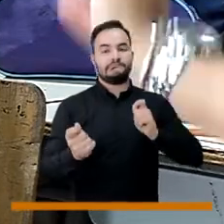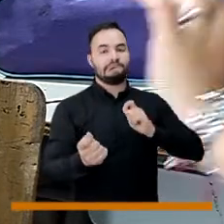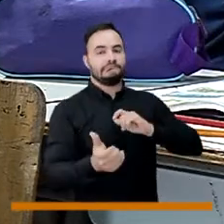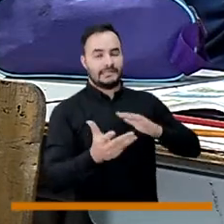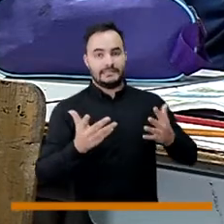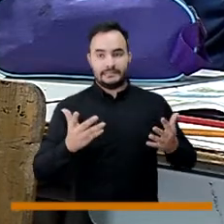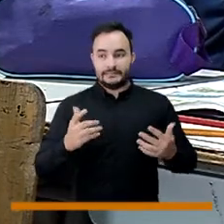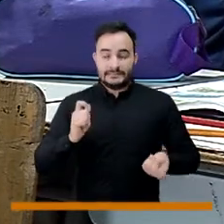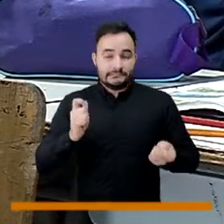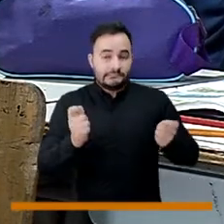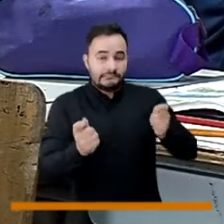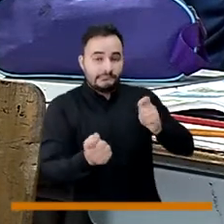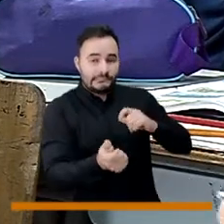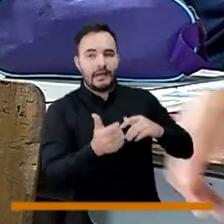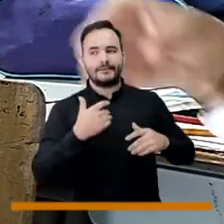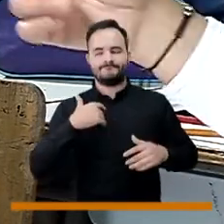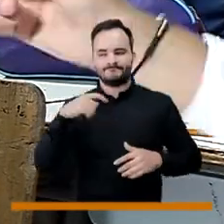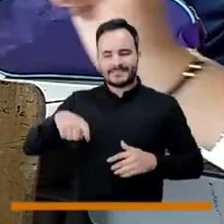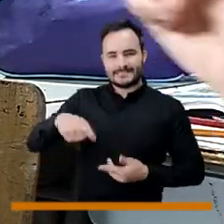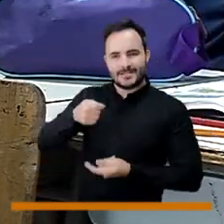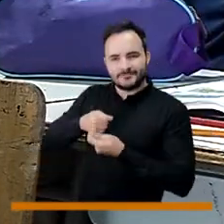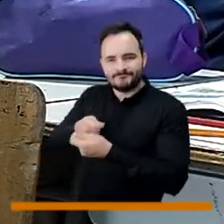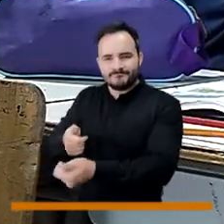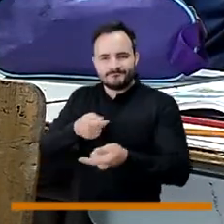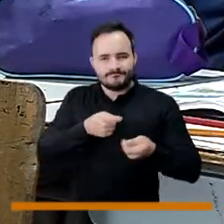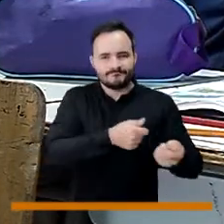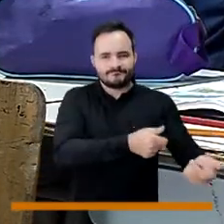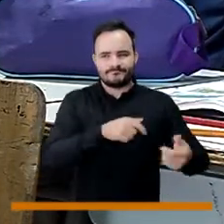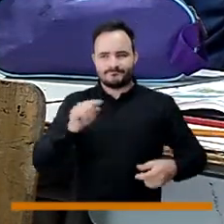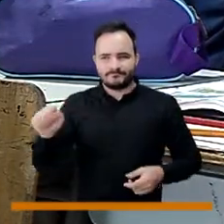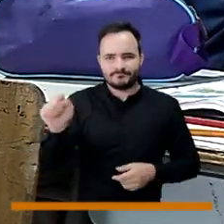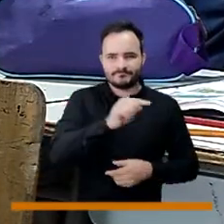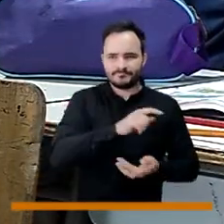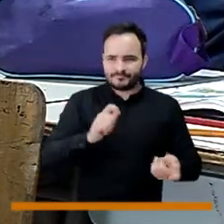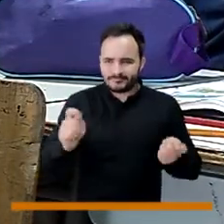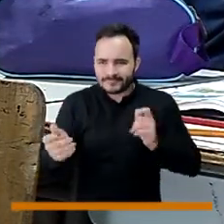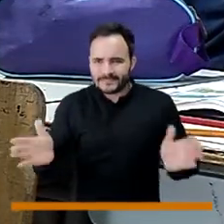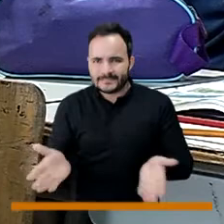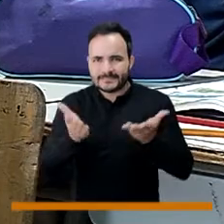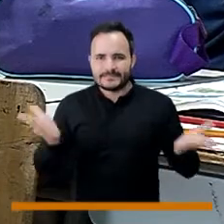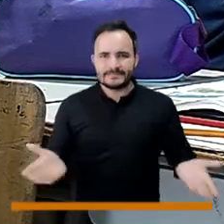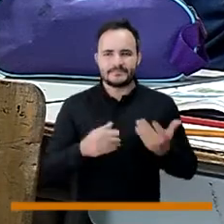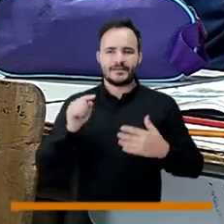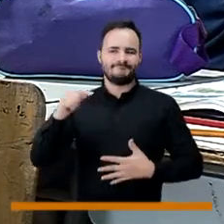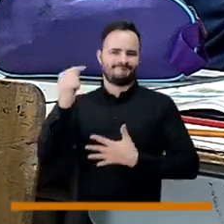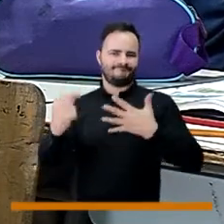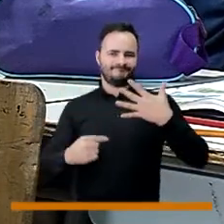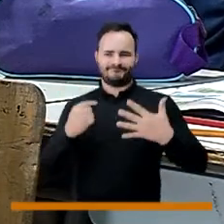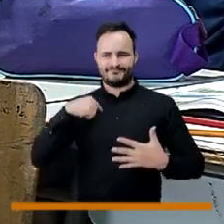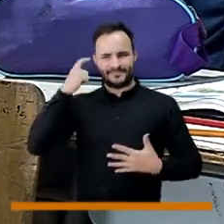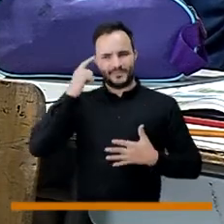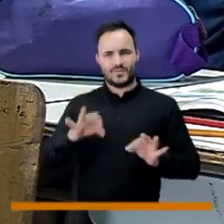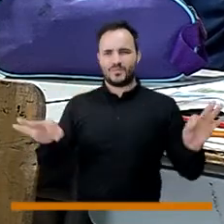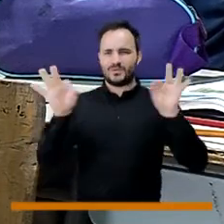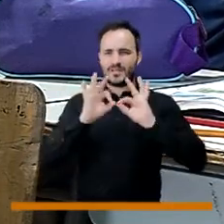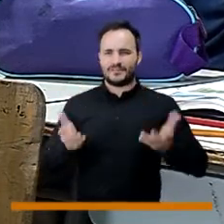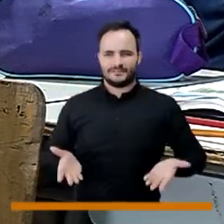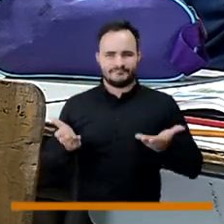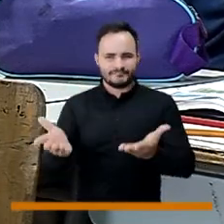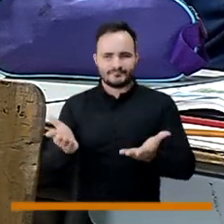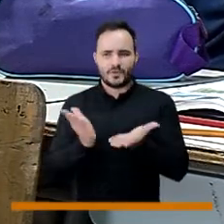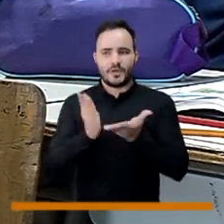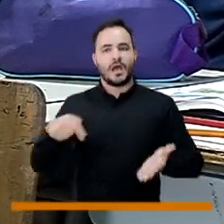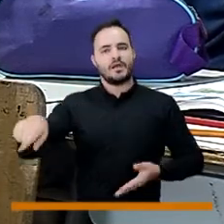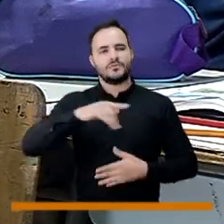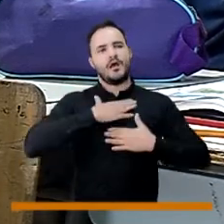inversión que nos toca hacer en todos esos elementos que son necesarios para poder brindar una educación con